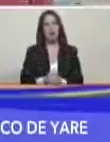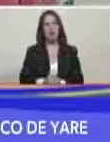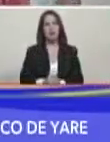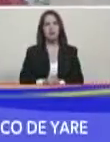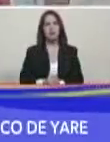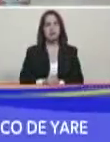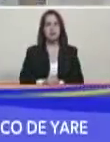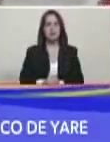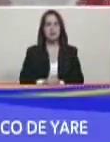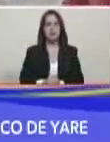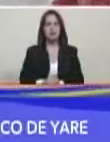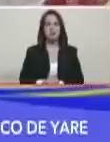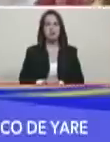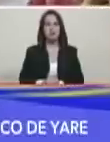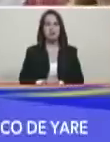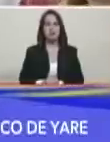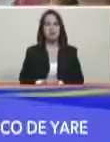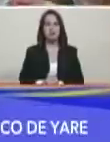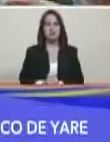Vamos para el río, pues.